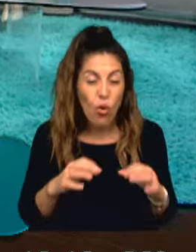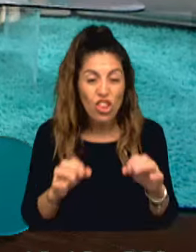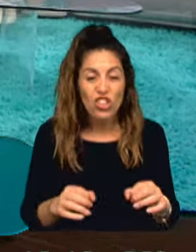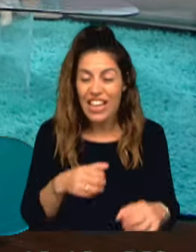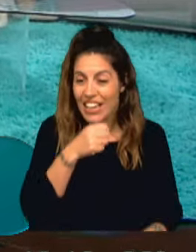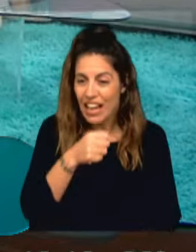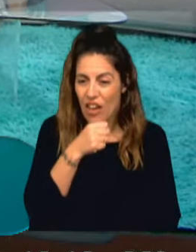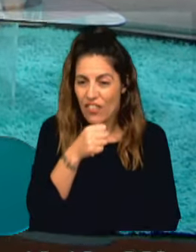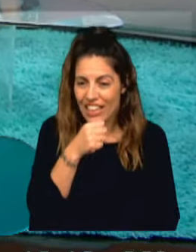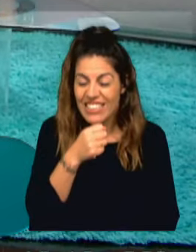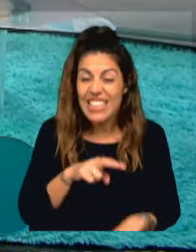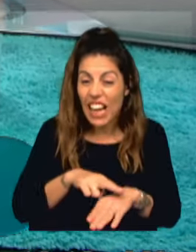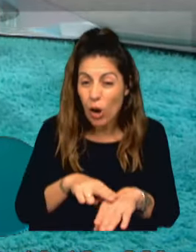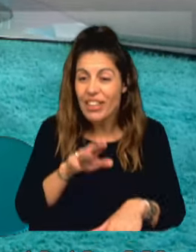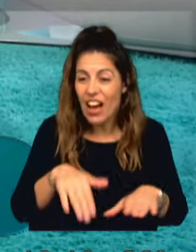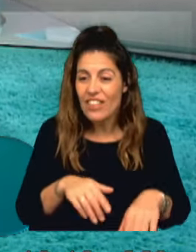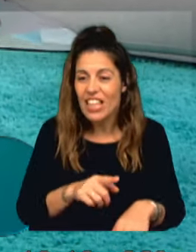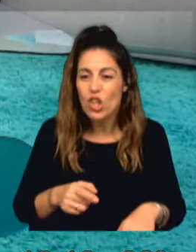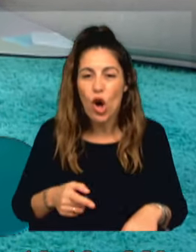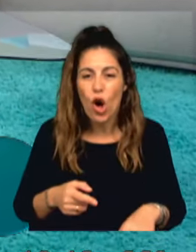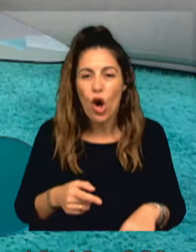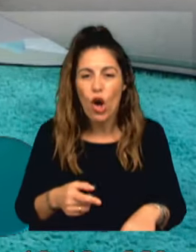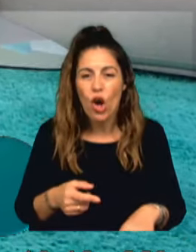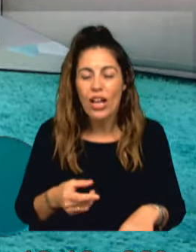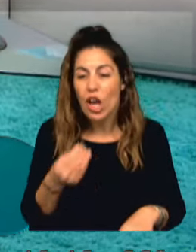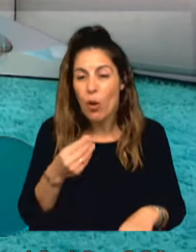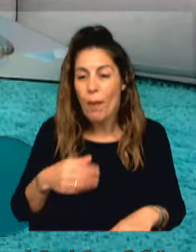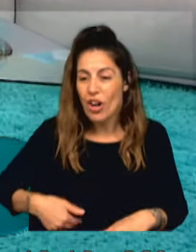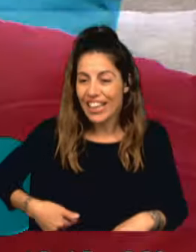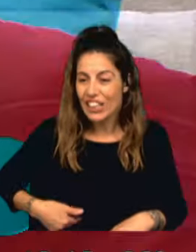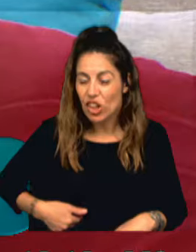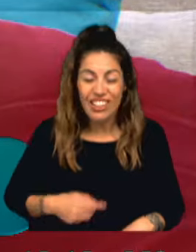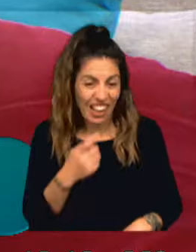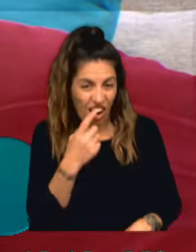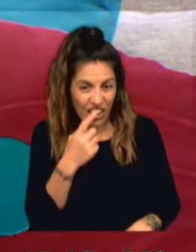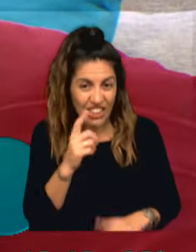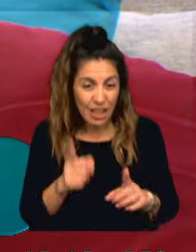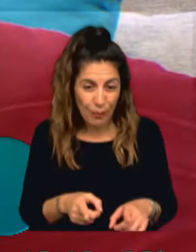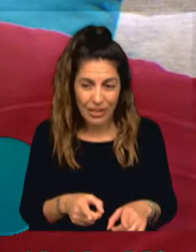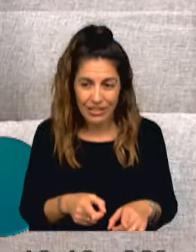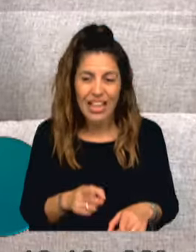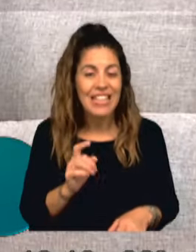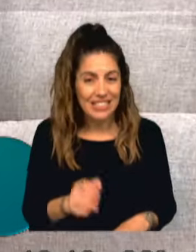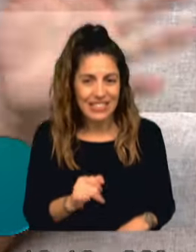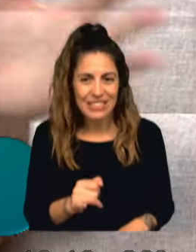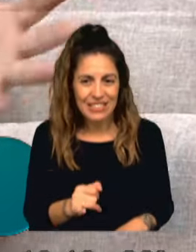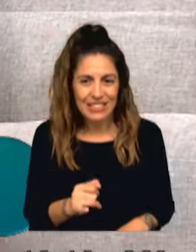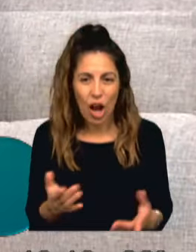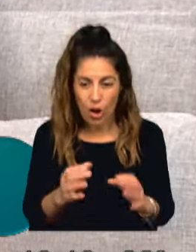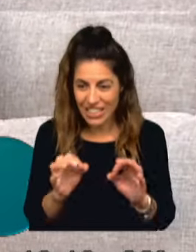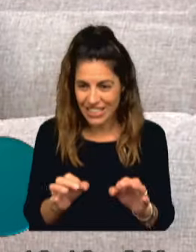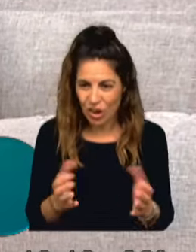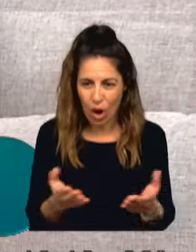la vejez se sugiere muchas veces no exigir tanto al riñón y a los dientes capaz y a los ahora llego